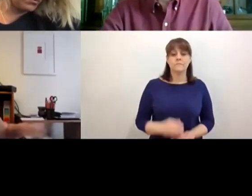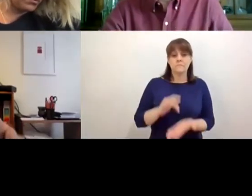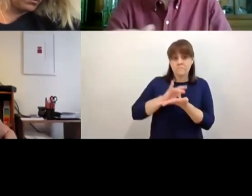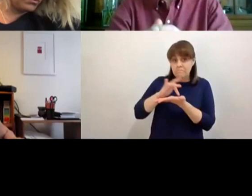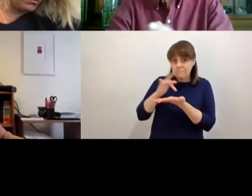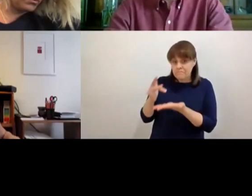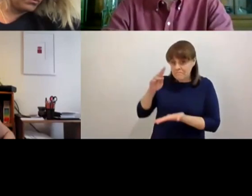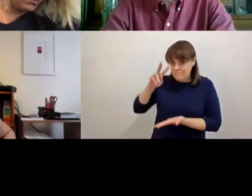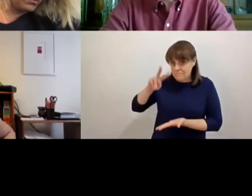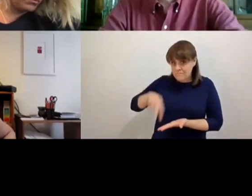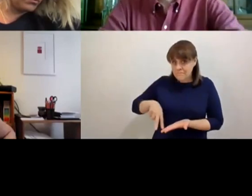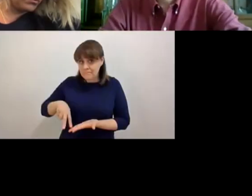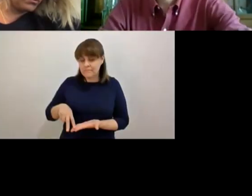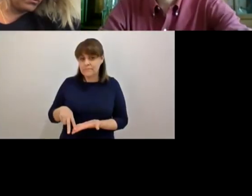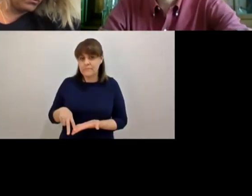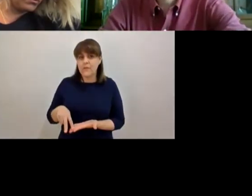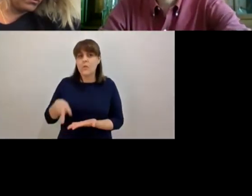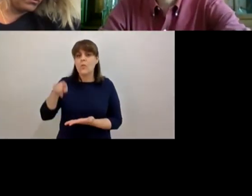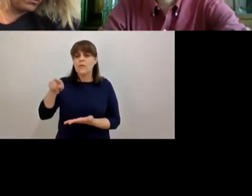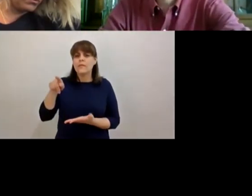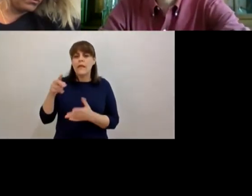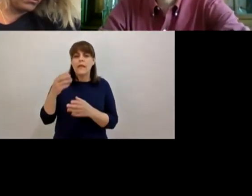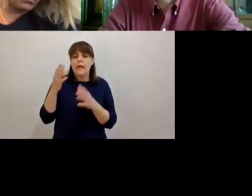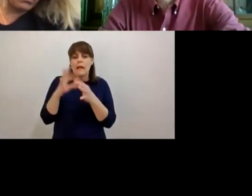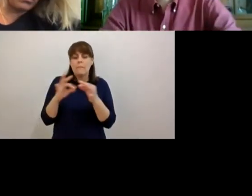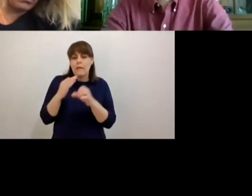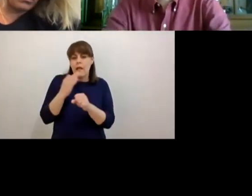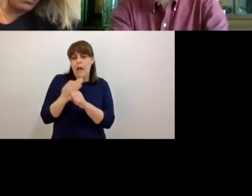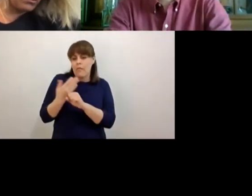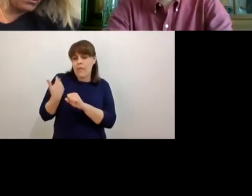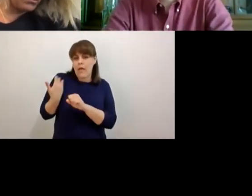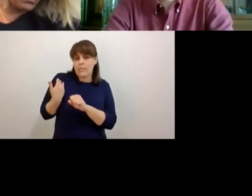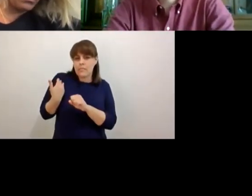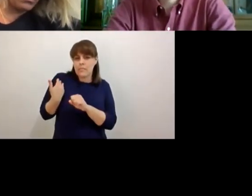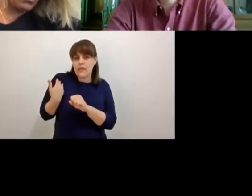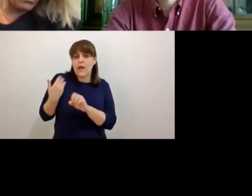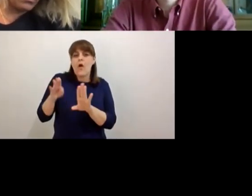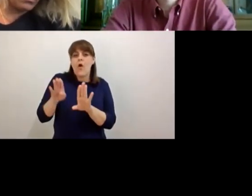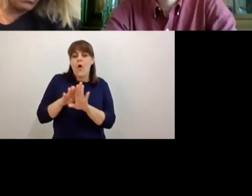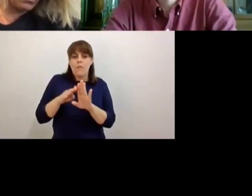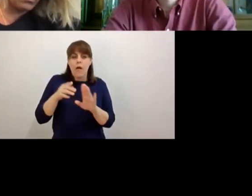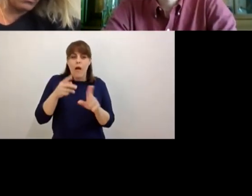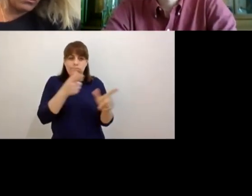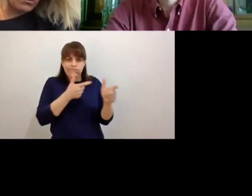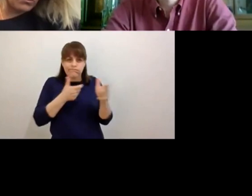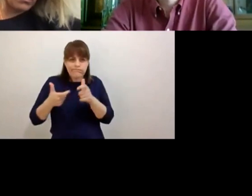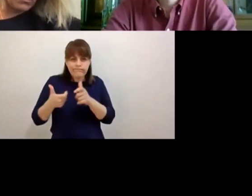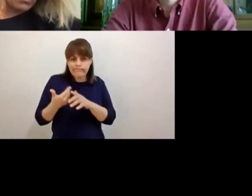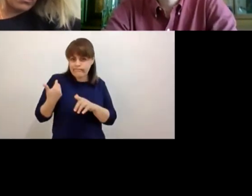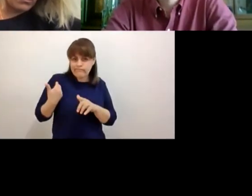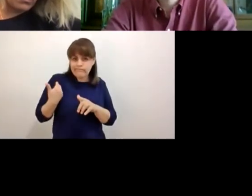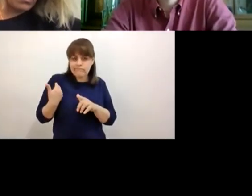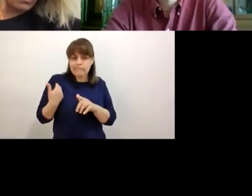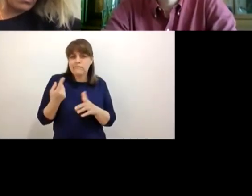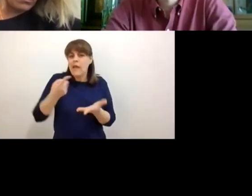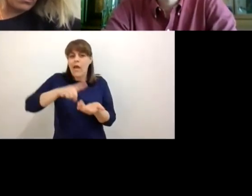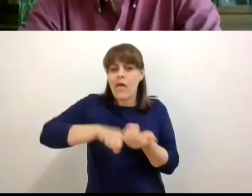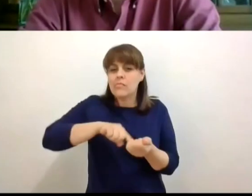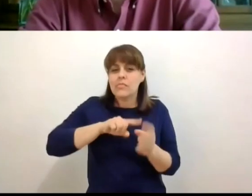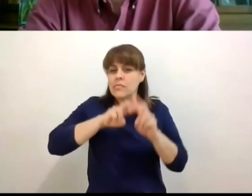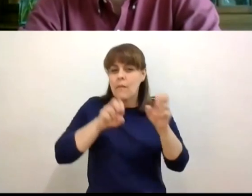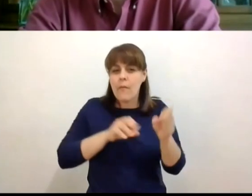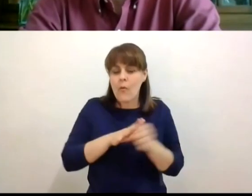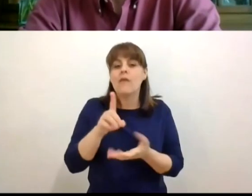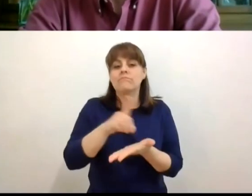No es gratuito que mencione el atentado porque tiene que ver con drogas y esto tiene que ver con todo lo que han expuesto nuestros